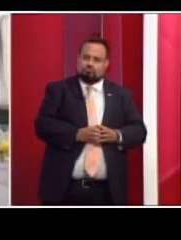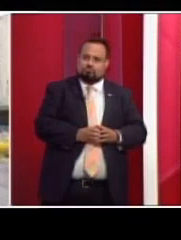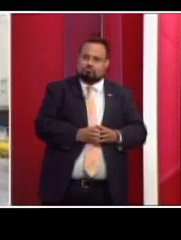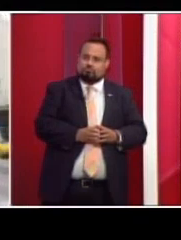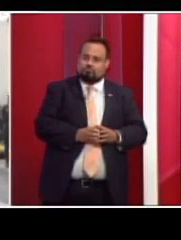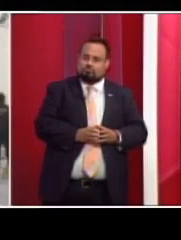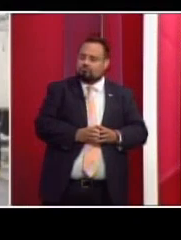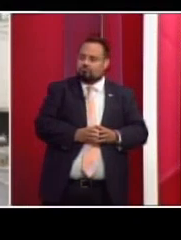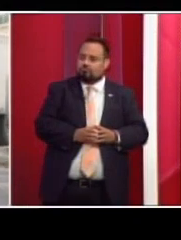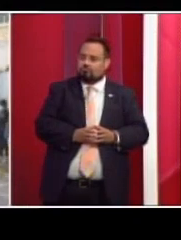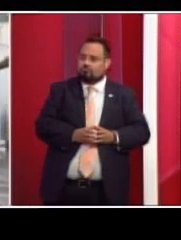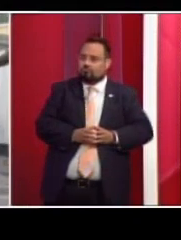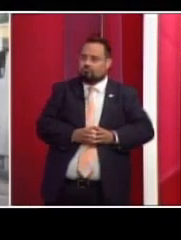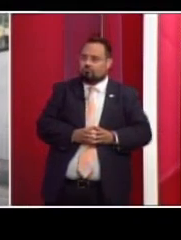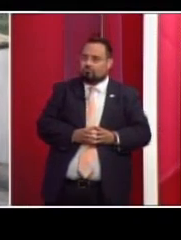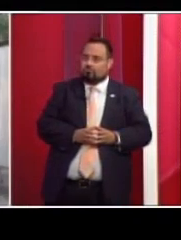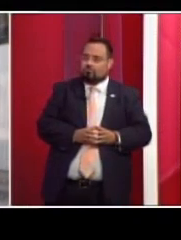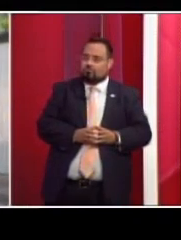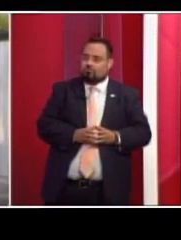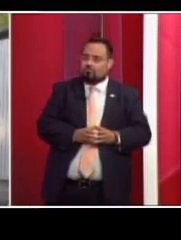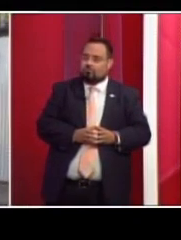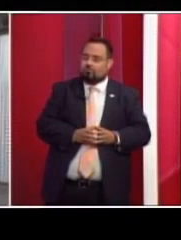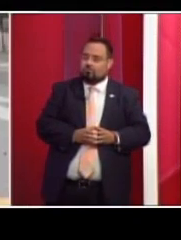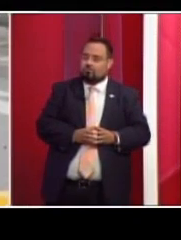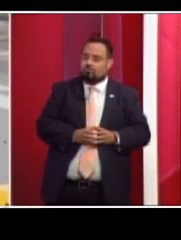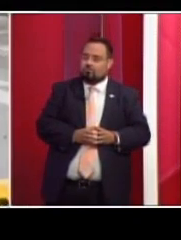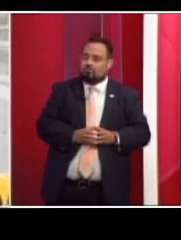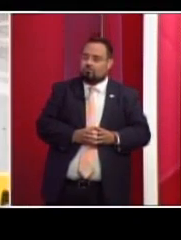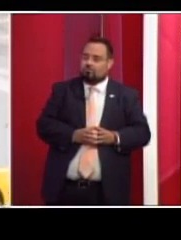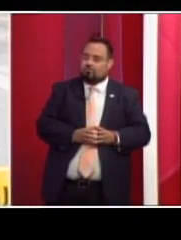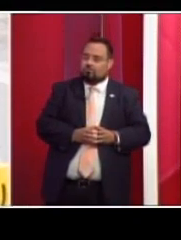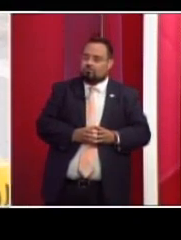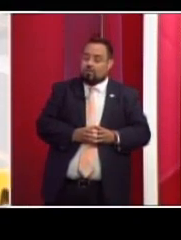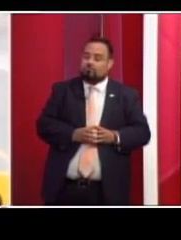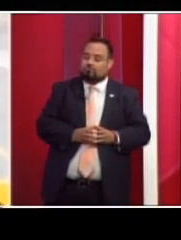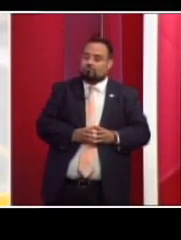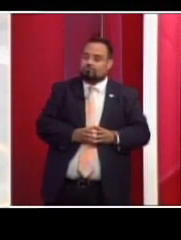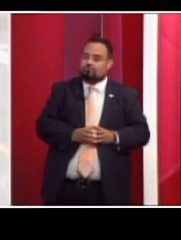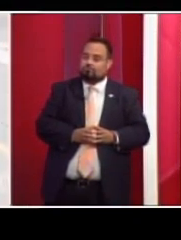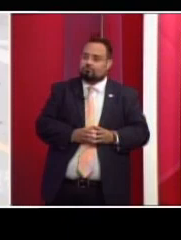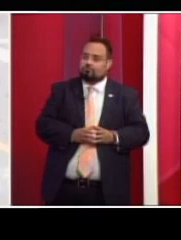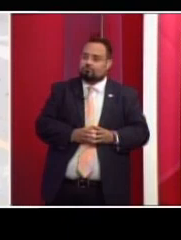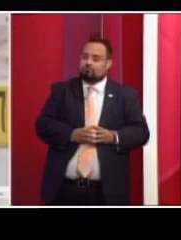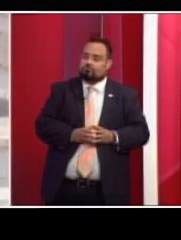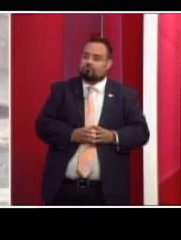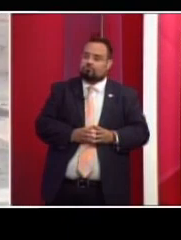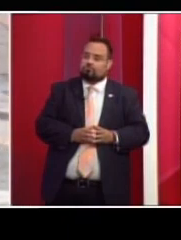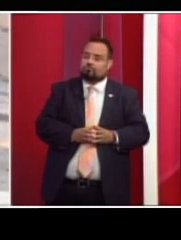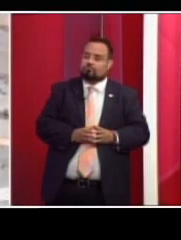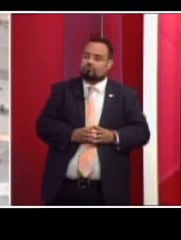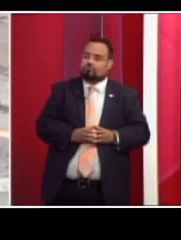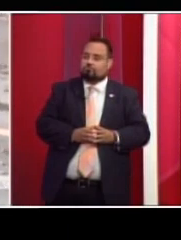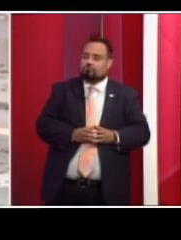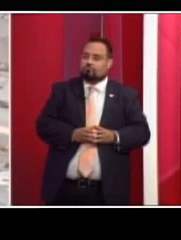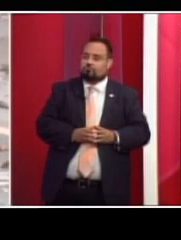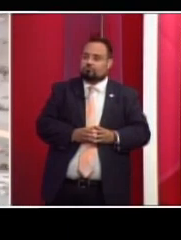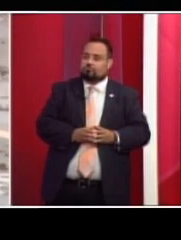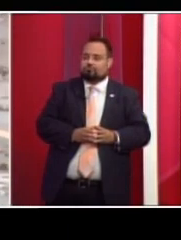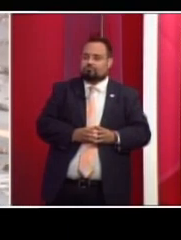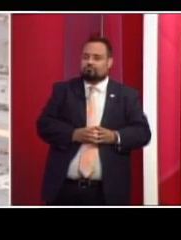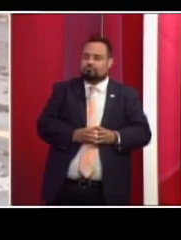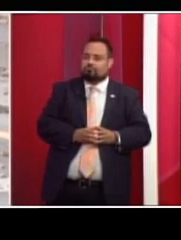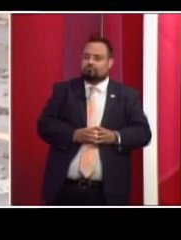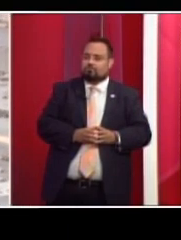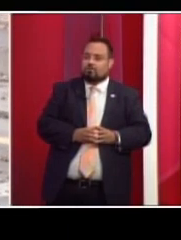seguir hablando de las distintas situaciones que rodean entonces este problema claro de las extorsiones pero el punto aquí es no entiendo